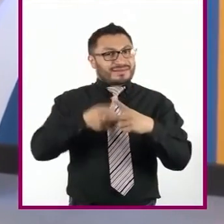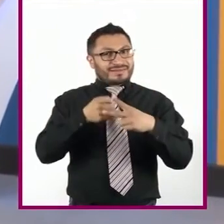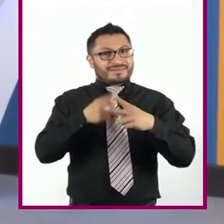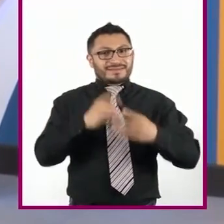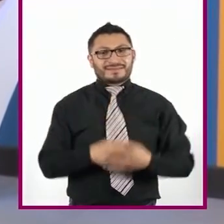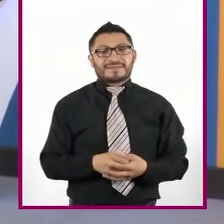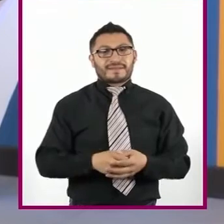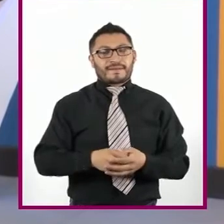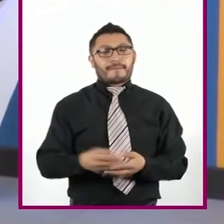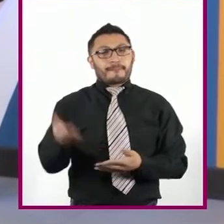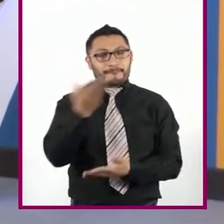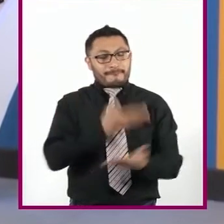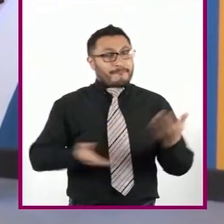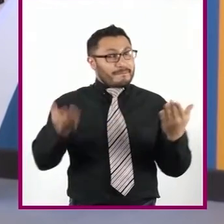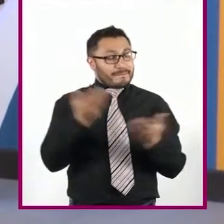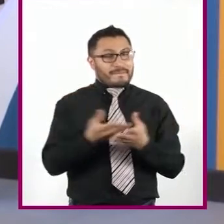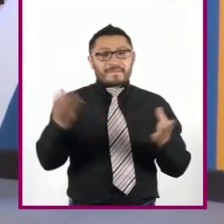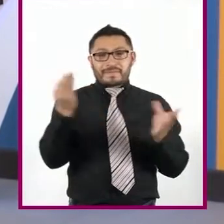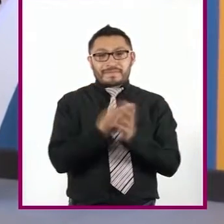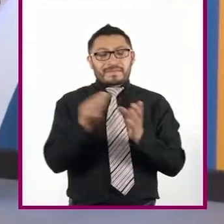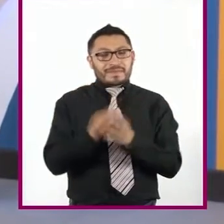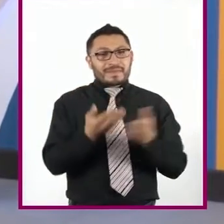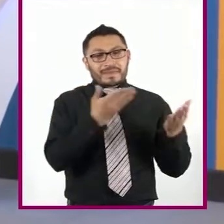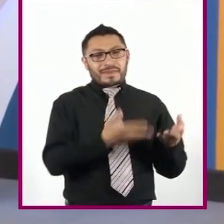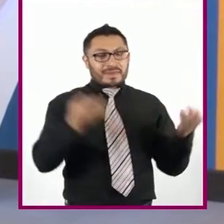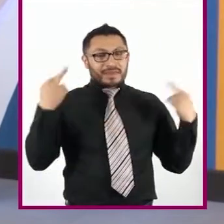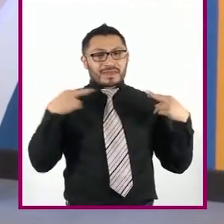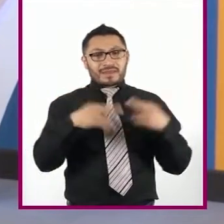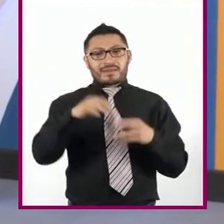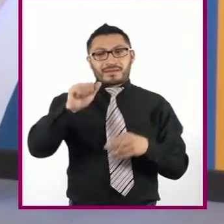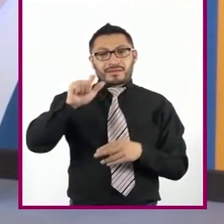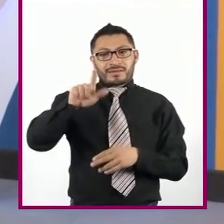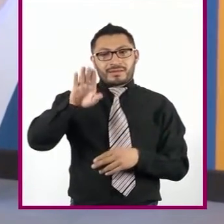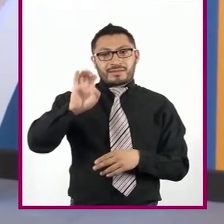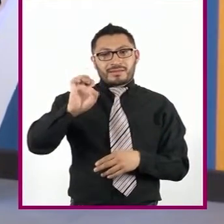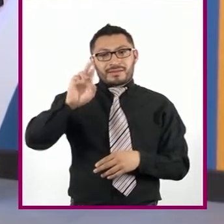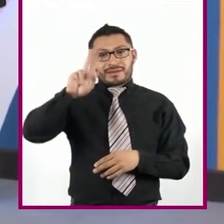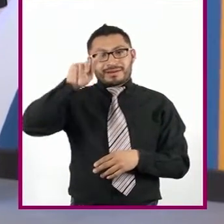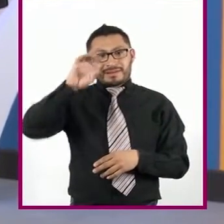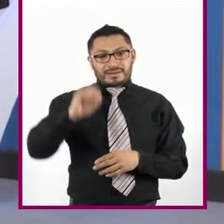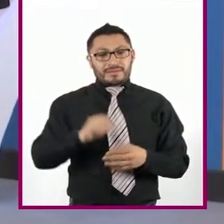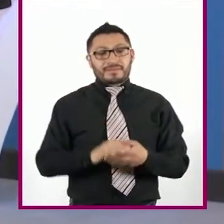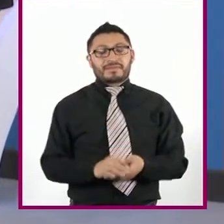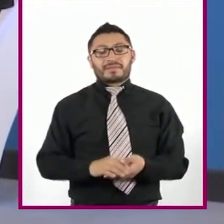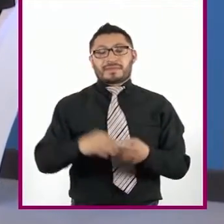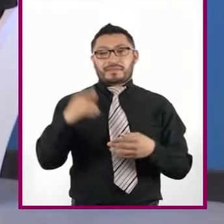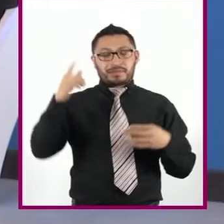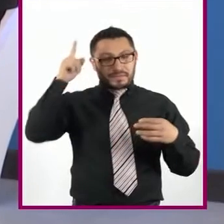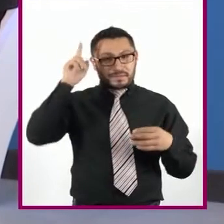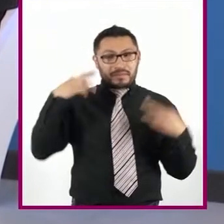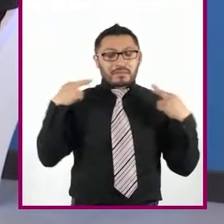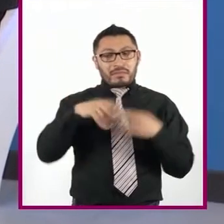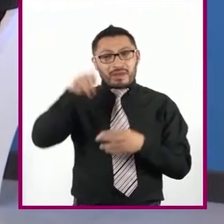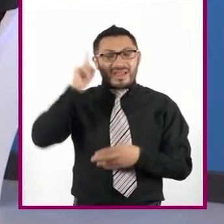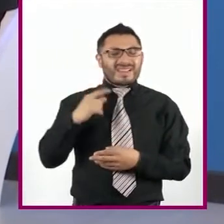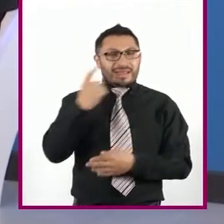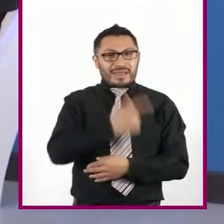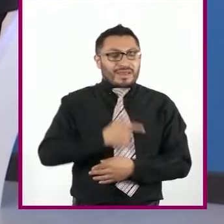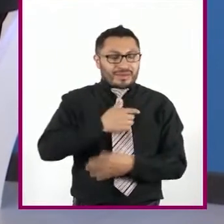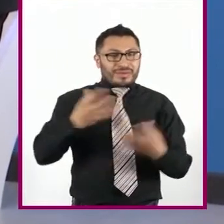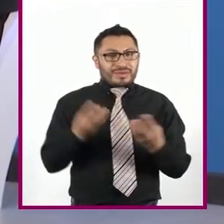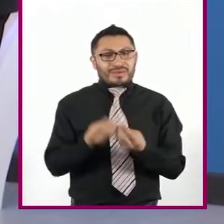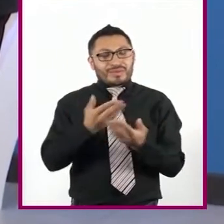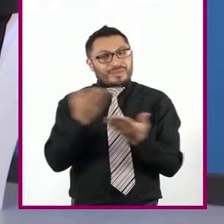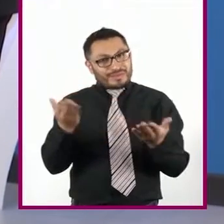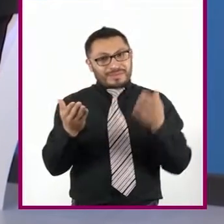matemáticas. Comparto esta sesión con el profesor Alberto Lange. Maestra Isabel, es un gusto compartir esta sesión contigo